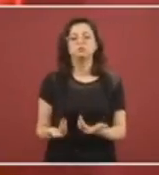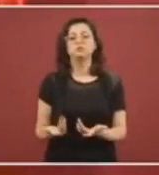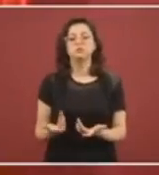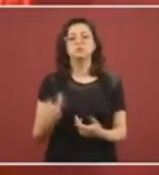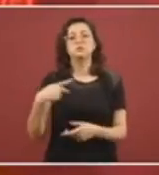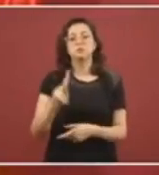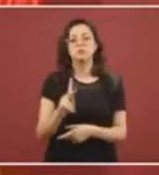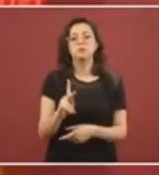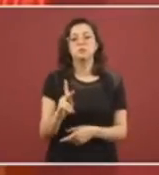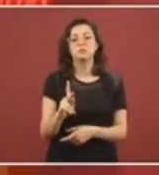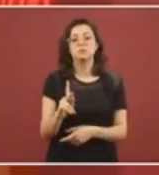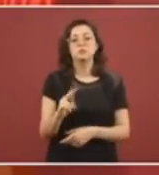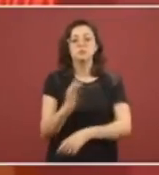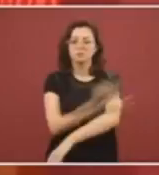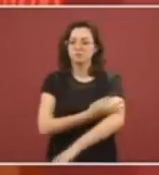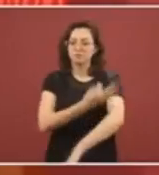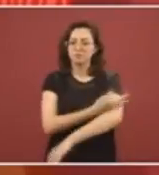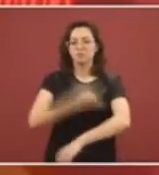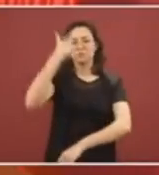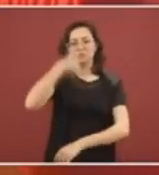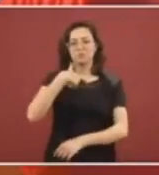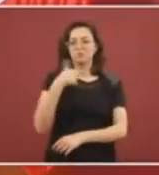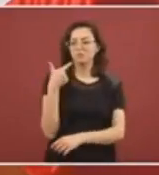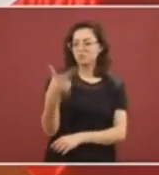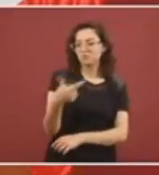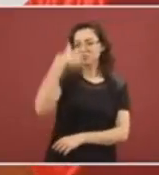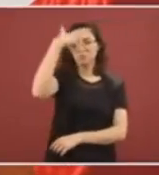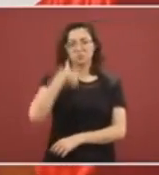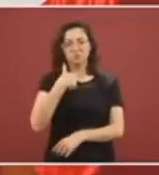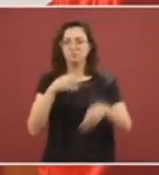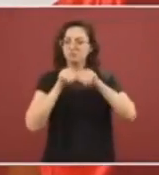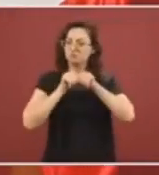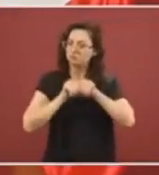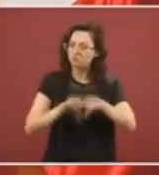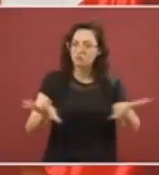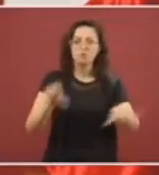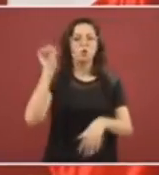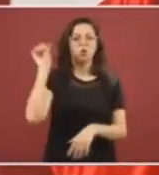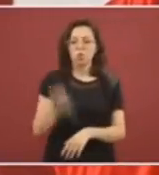pero eso sí, en la tarde, noche, a las 7, hoy,